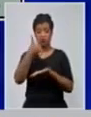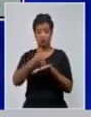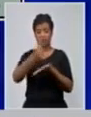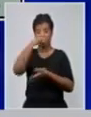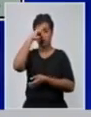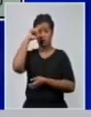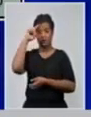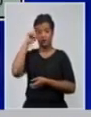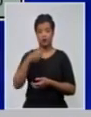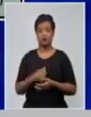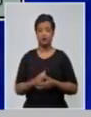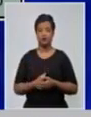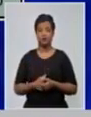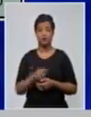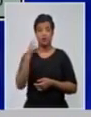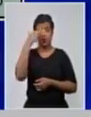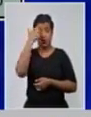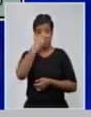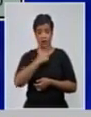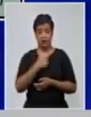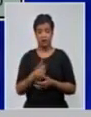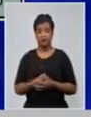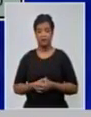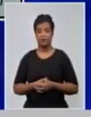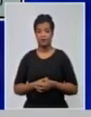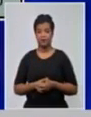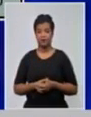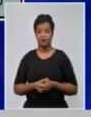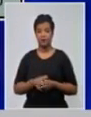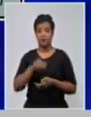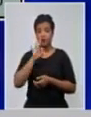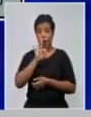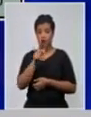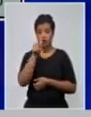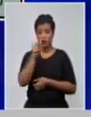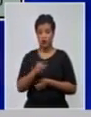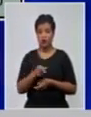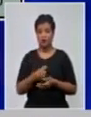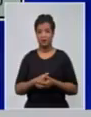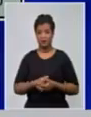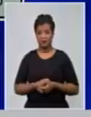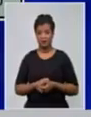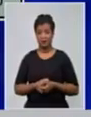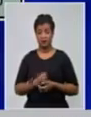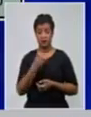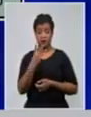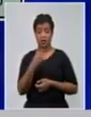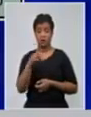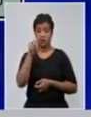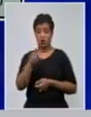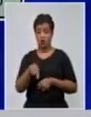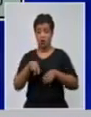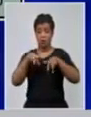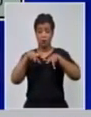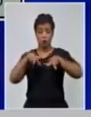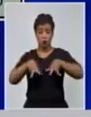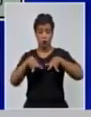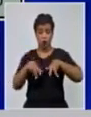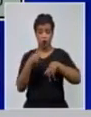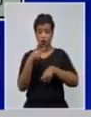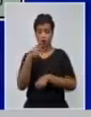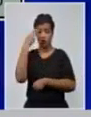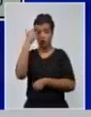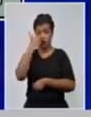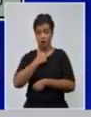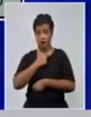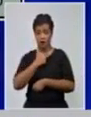Cabecera. Ciego de Ávila confirma 8 casos, 3 de Morón, 2 de Ciego de Ávila y